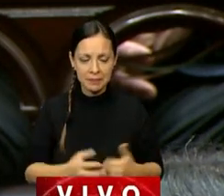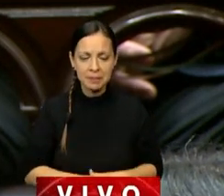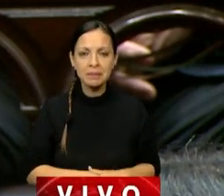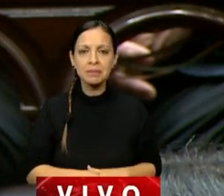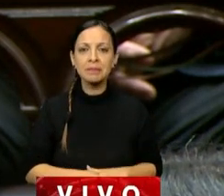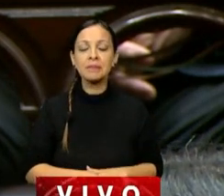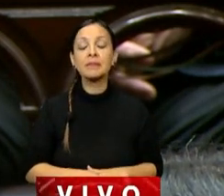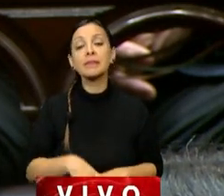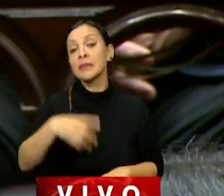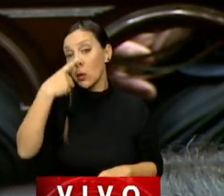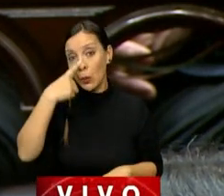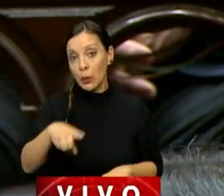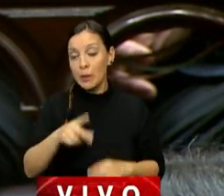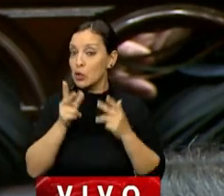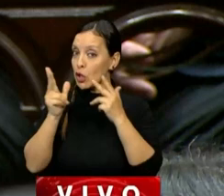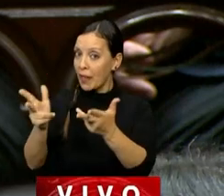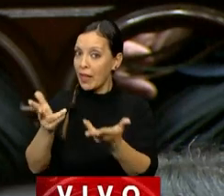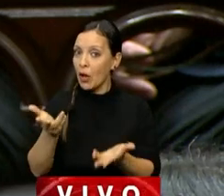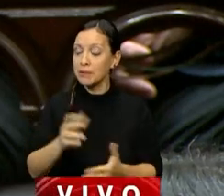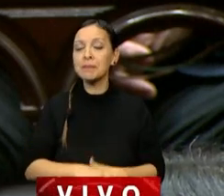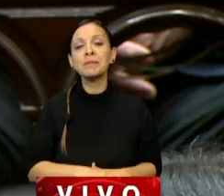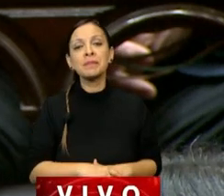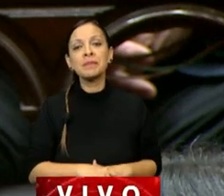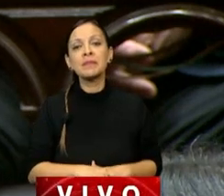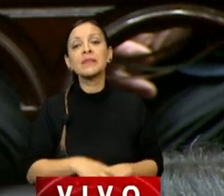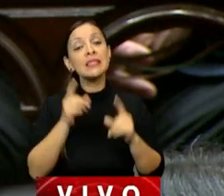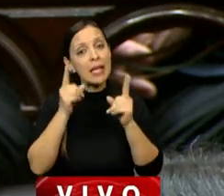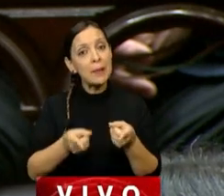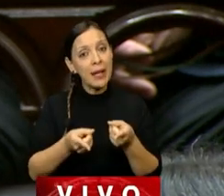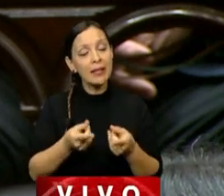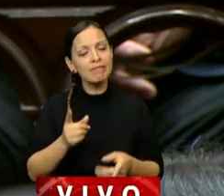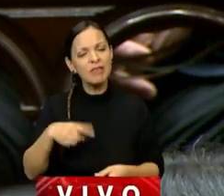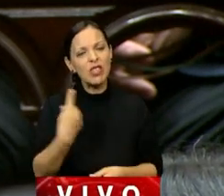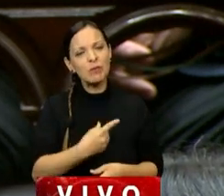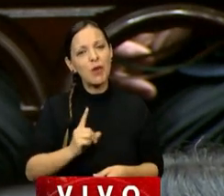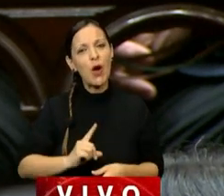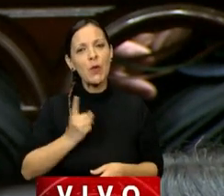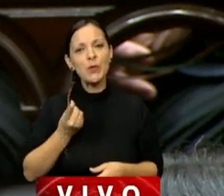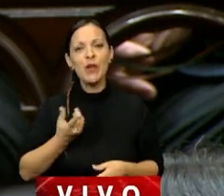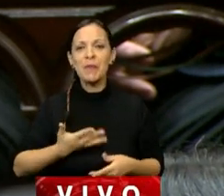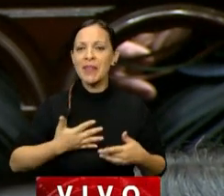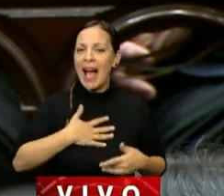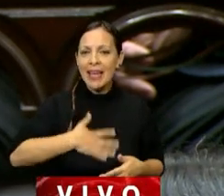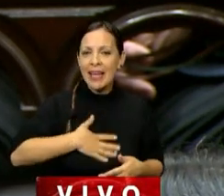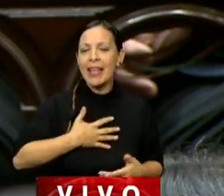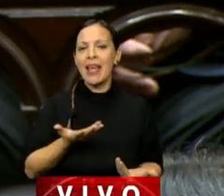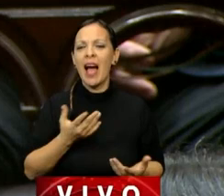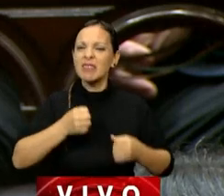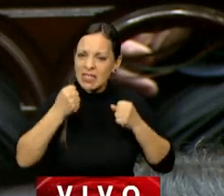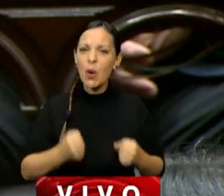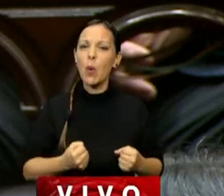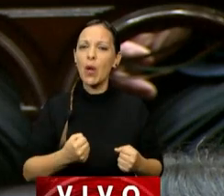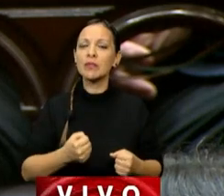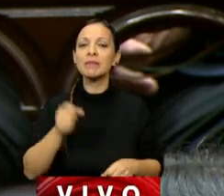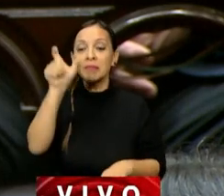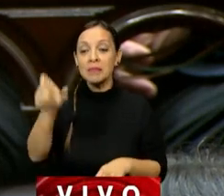Finalmente, le digo esto, presidente, tenemos también el orgullo, la alegría y la convicción de